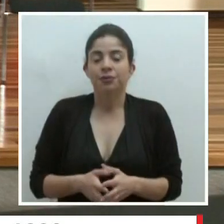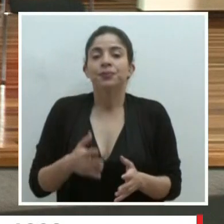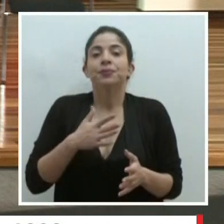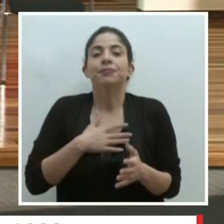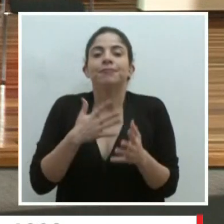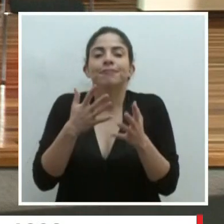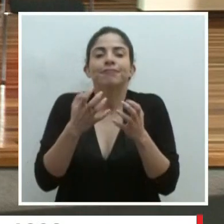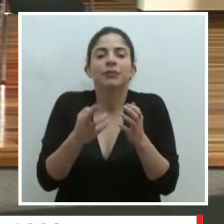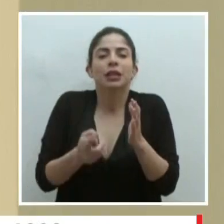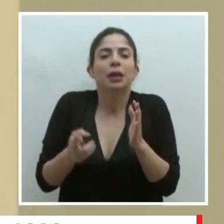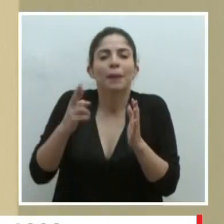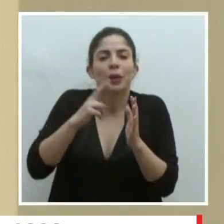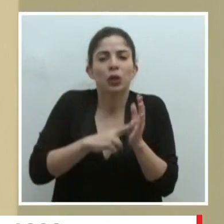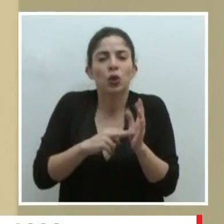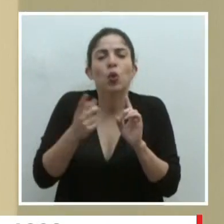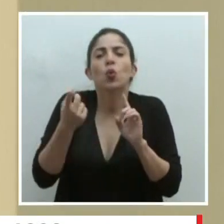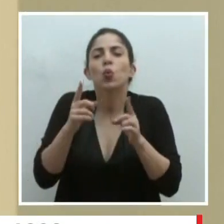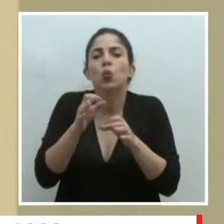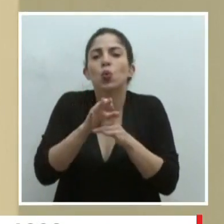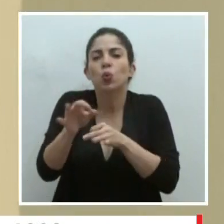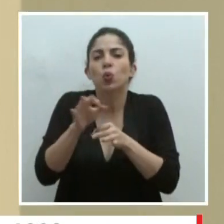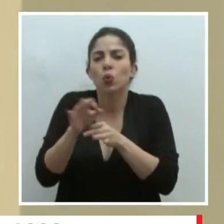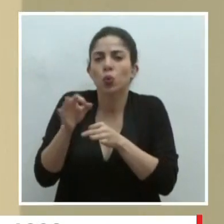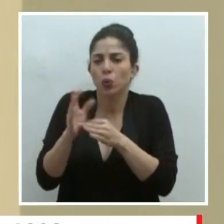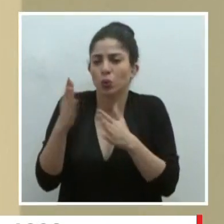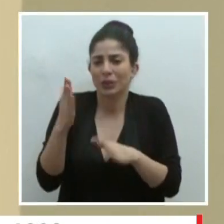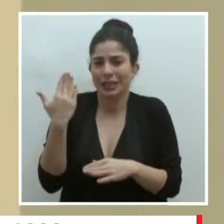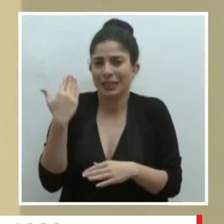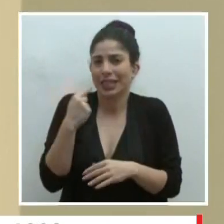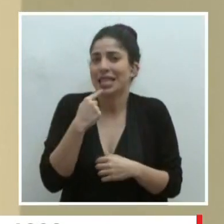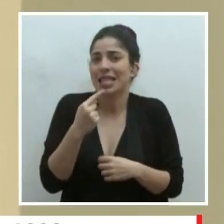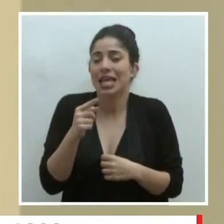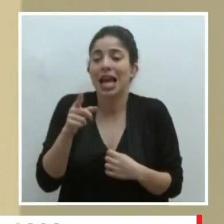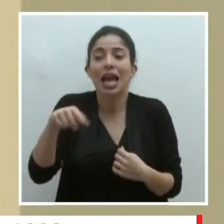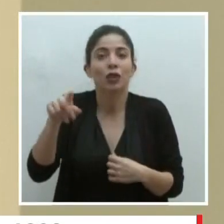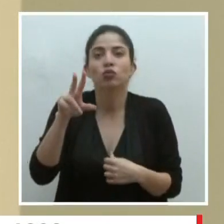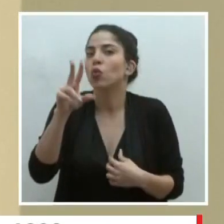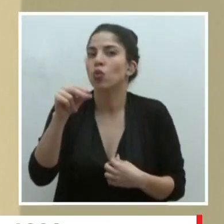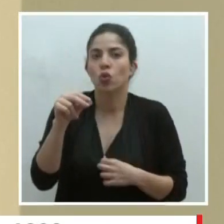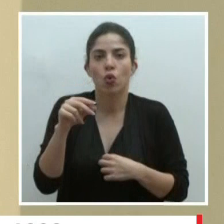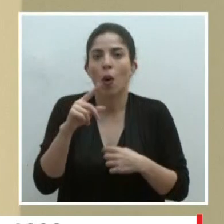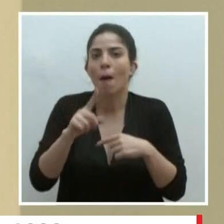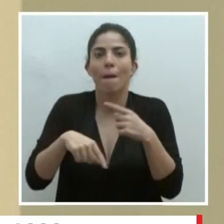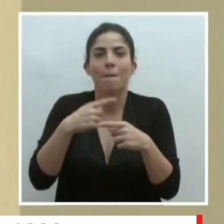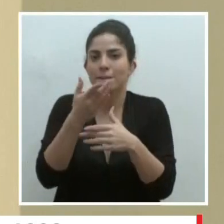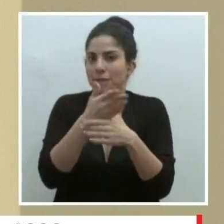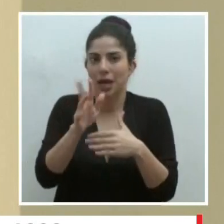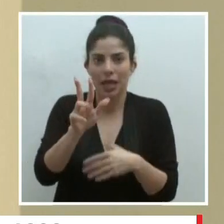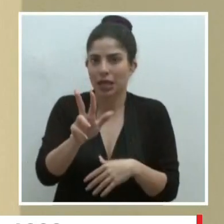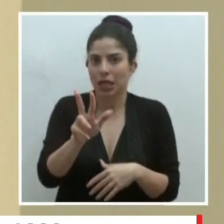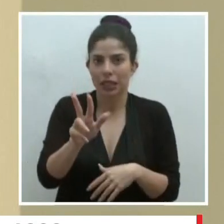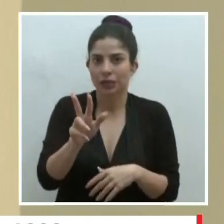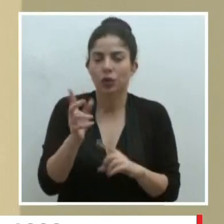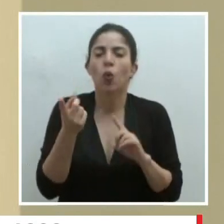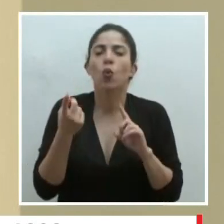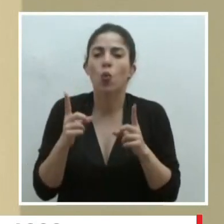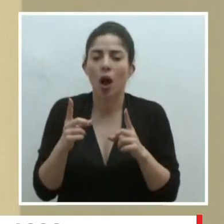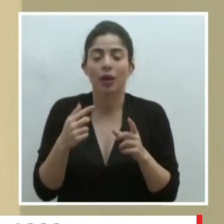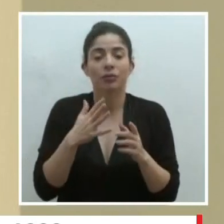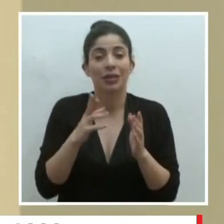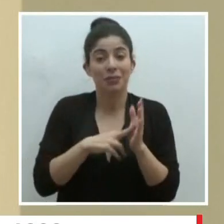Quisiera reiterar los distritos que mencionamos hace un momento que no estarían avanzando a la fase de apertura 3.